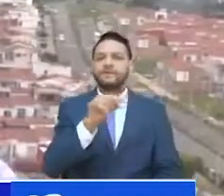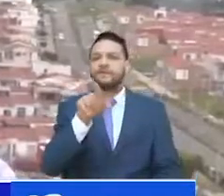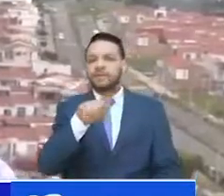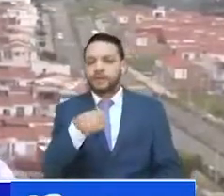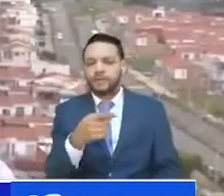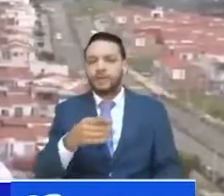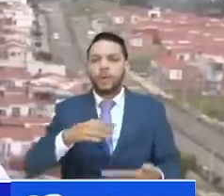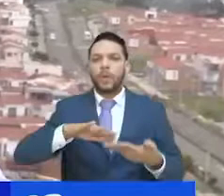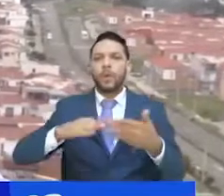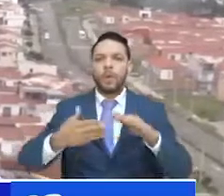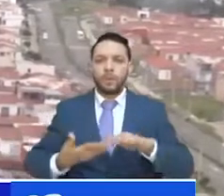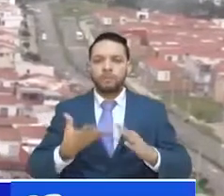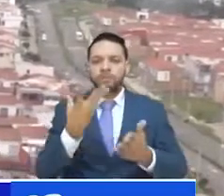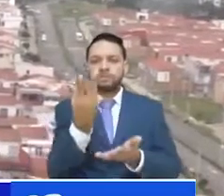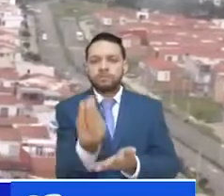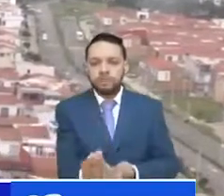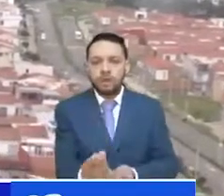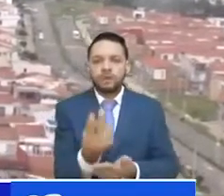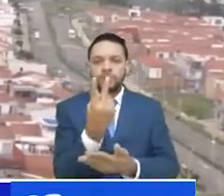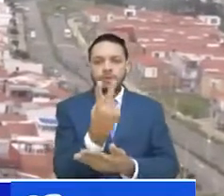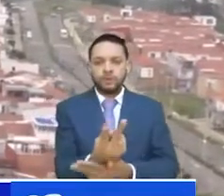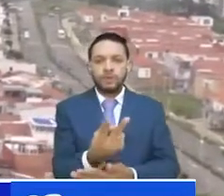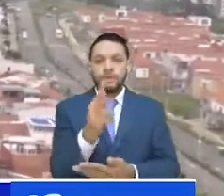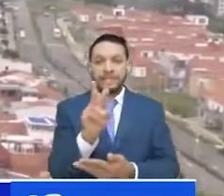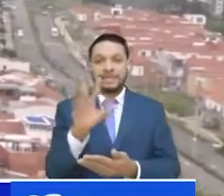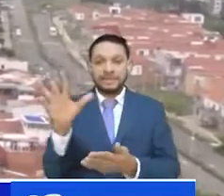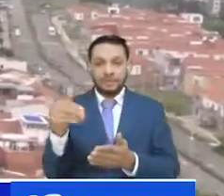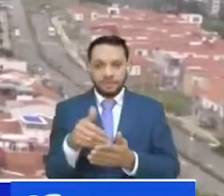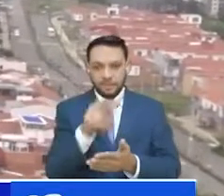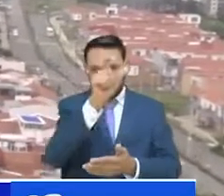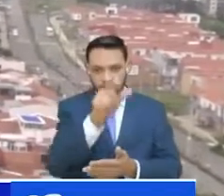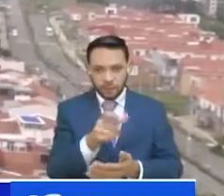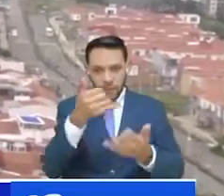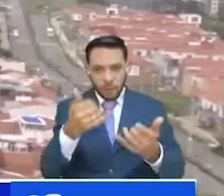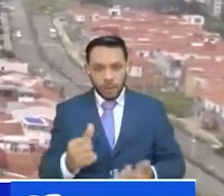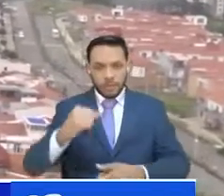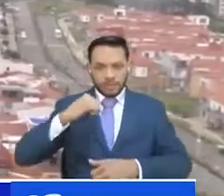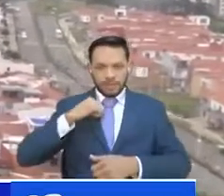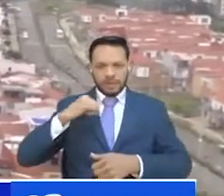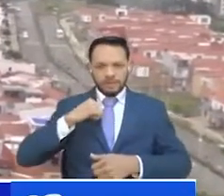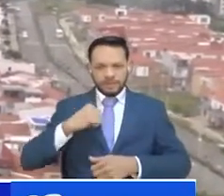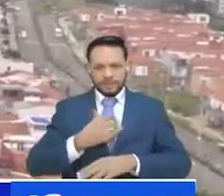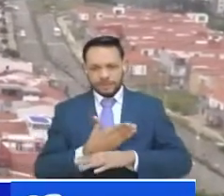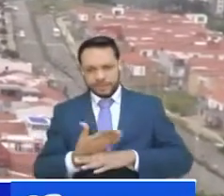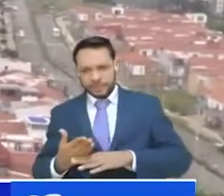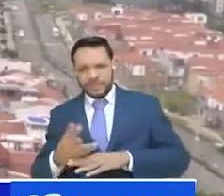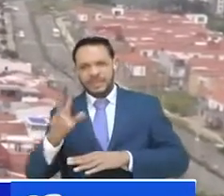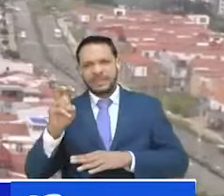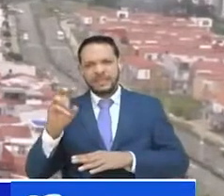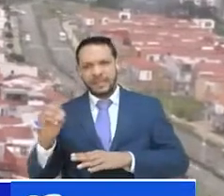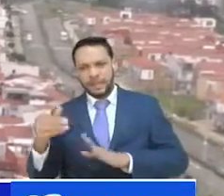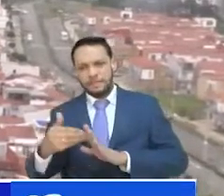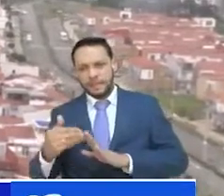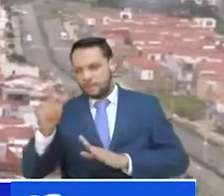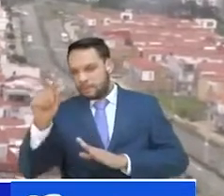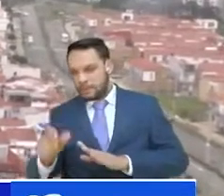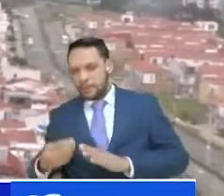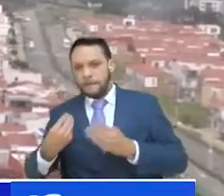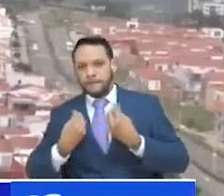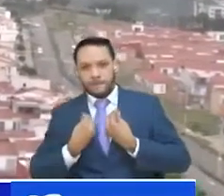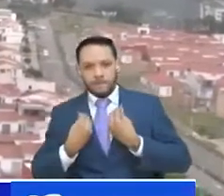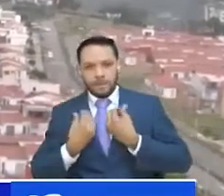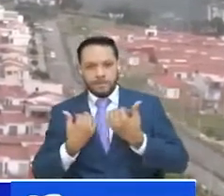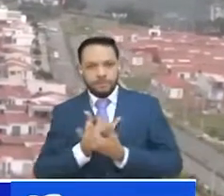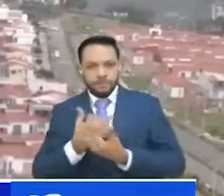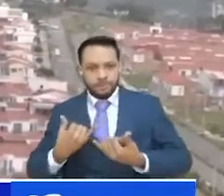a pasar de 25.000 habitantes que tenía, hoy por hoy tiene alrededor de unos 70.000 y en